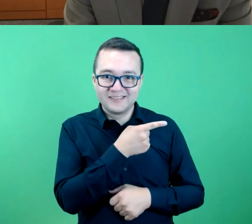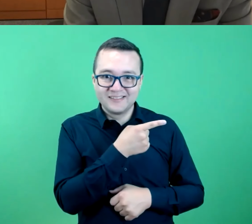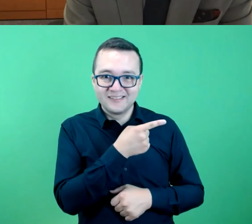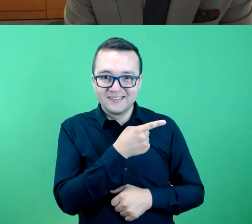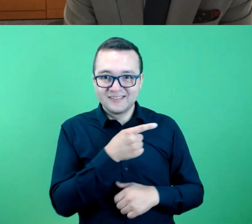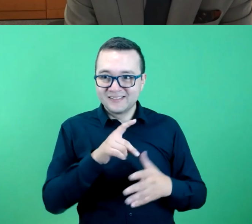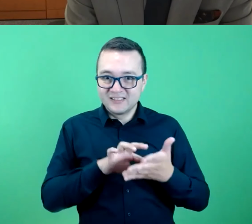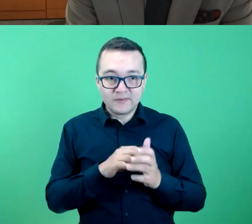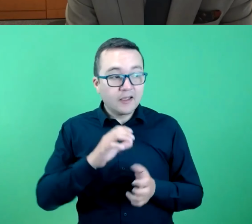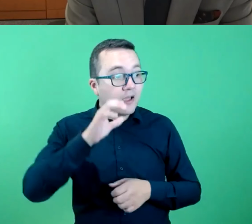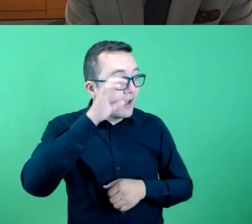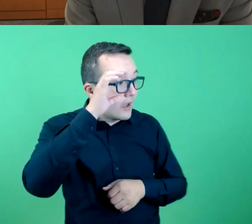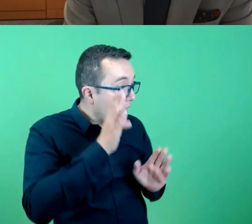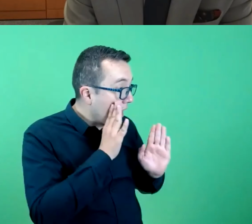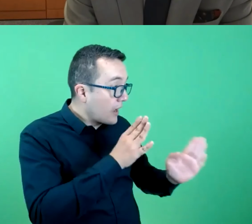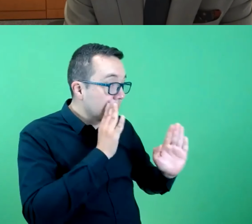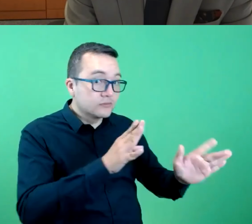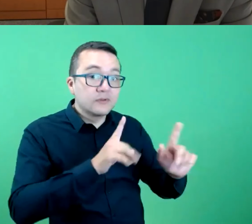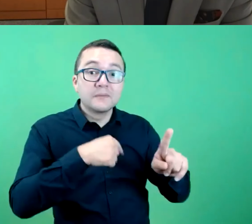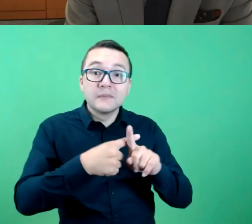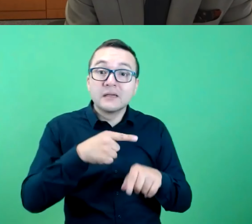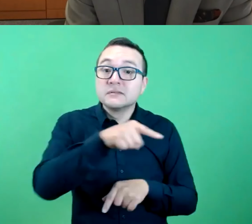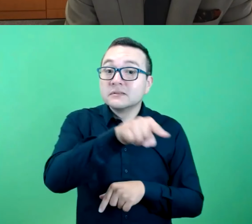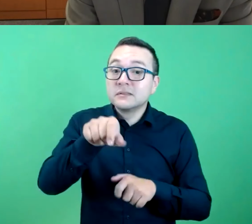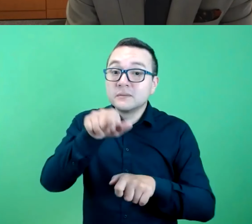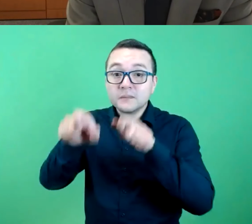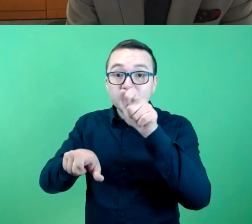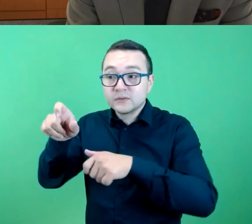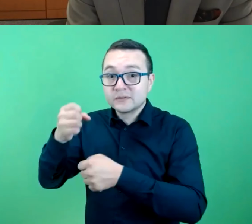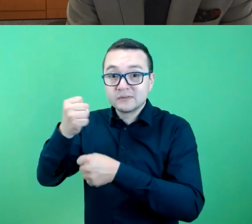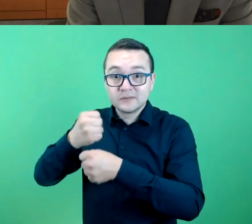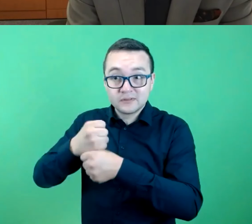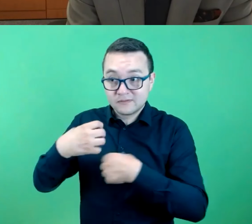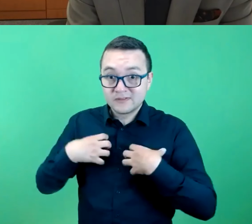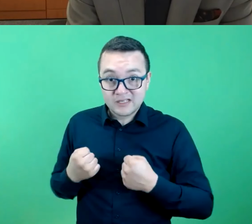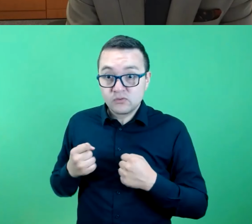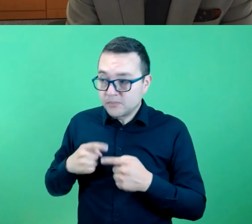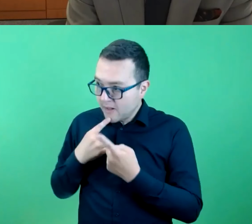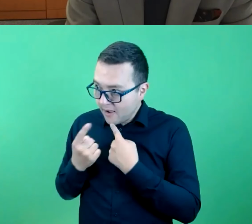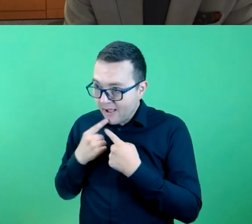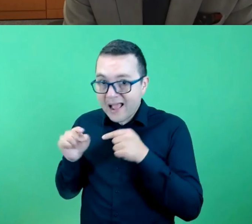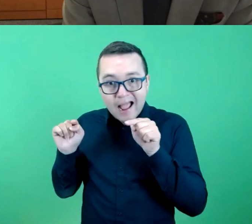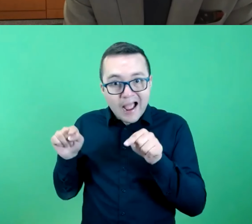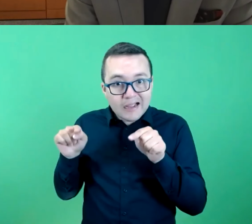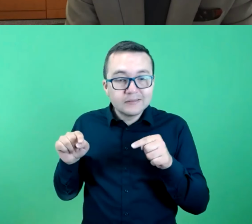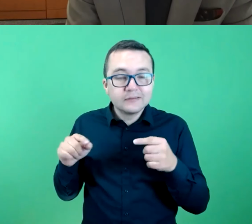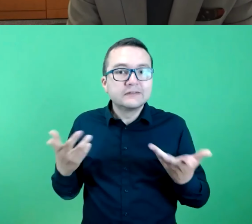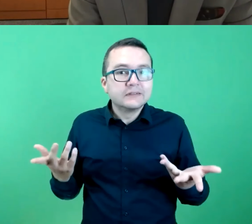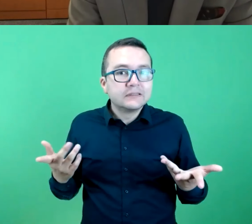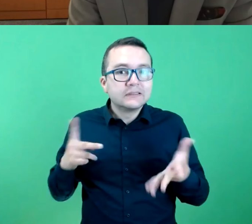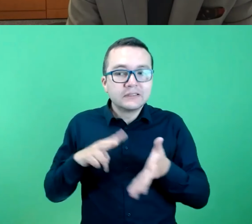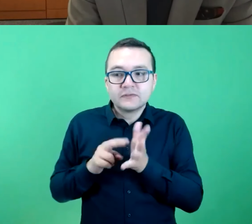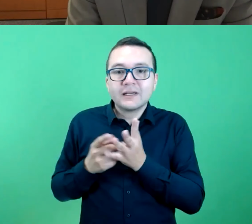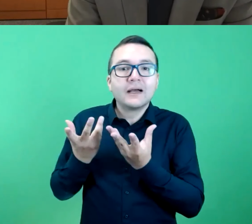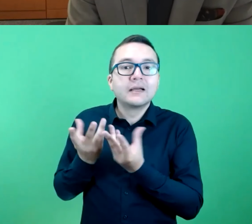sino muchas veces los trabajadores de la salud no se escuchan entre sí mismos. Las propias jerarquías que hay dentro de los equipos de